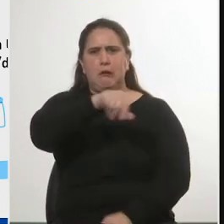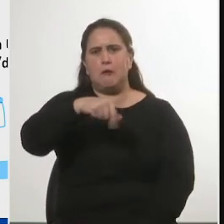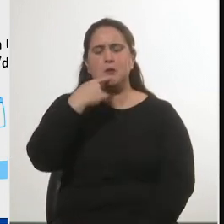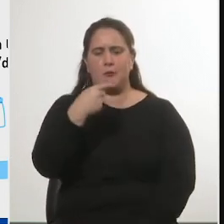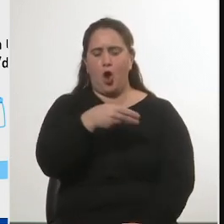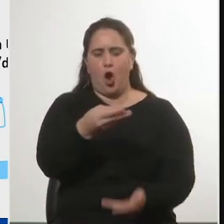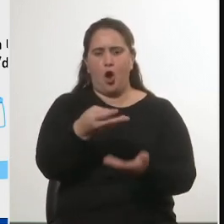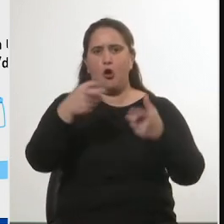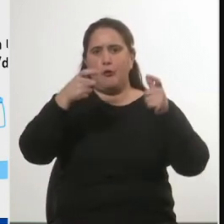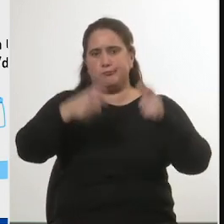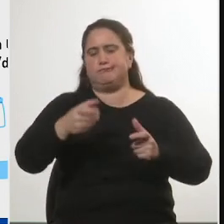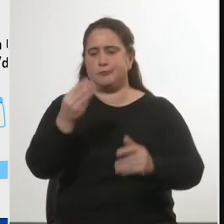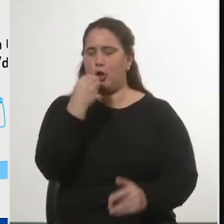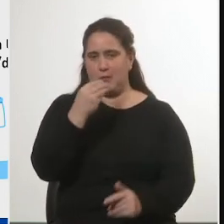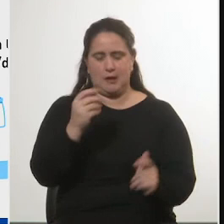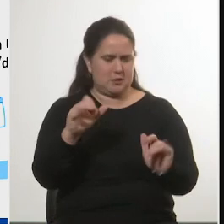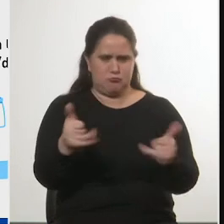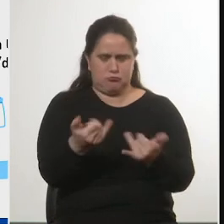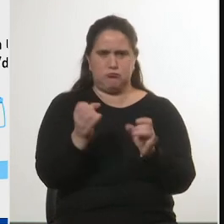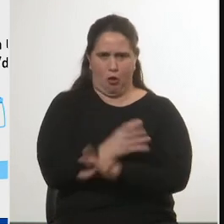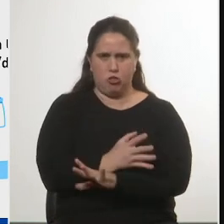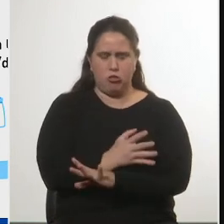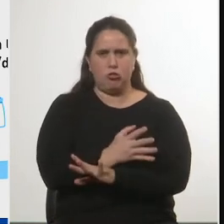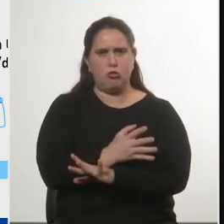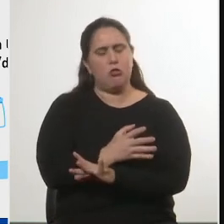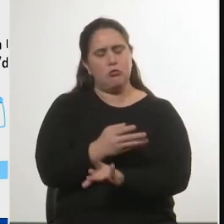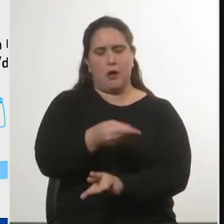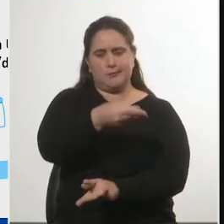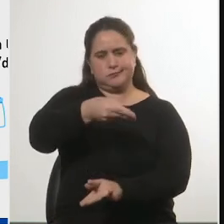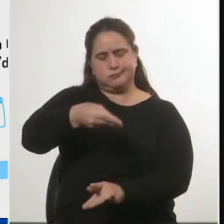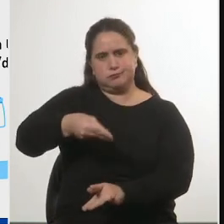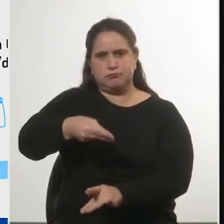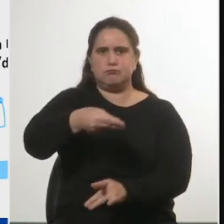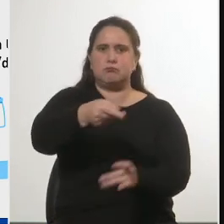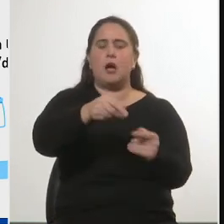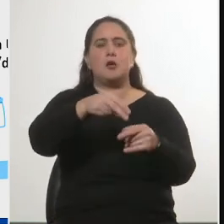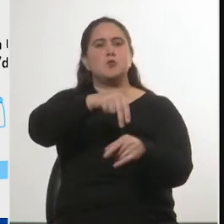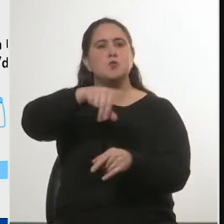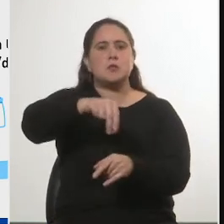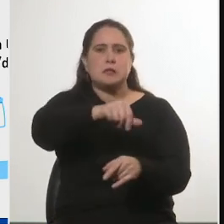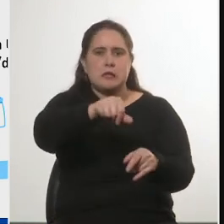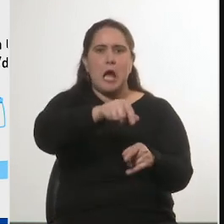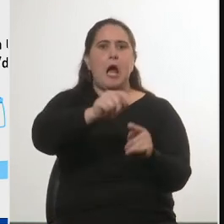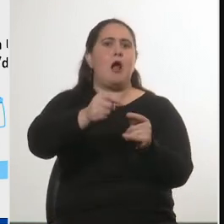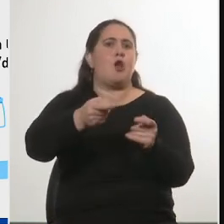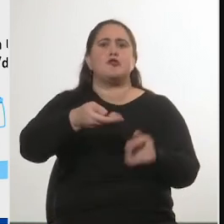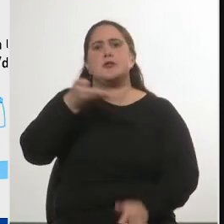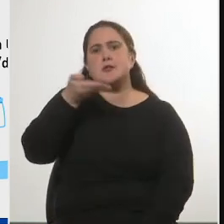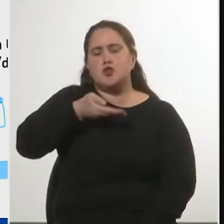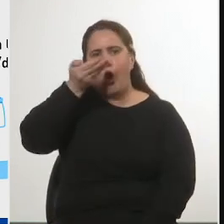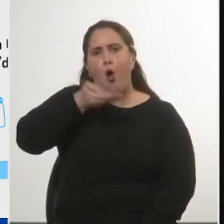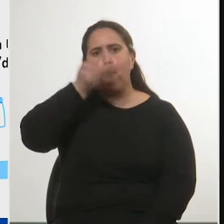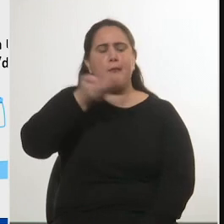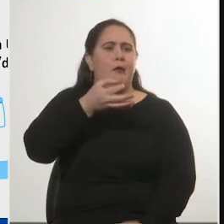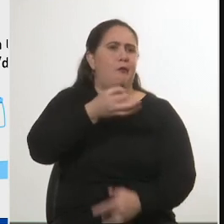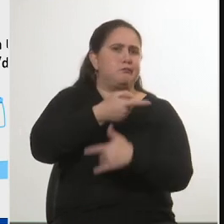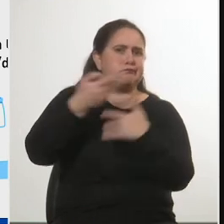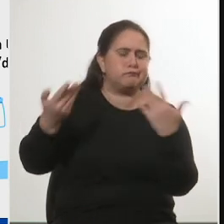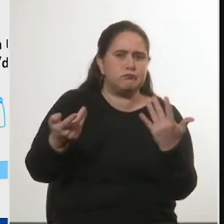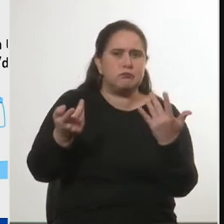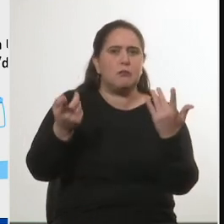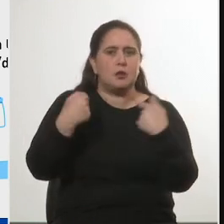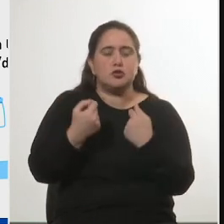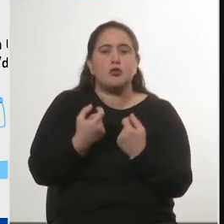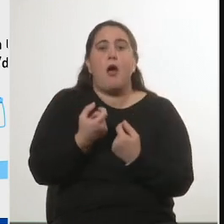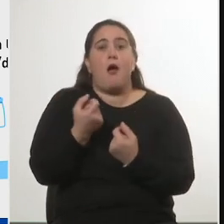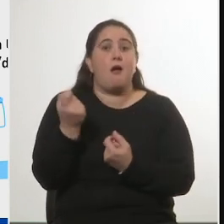agrega al alimento elaborado, y consumir las preparaciones, los caldos, las sopas concentradas, se aporta